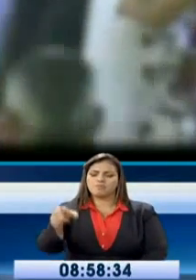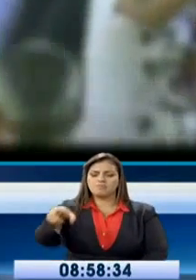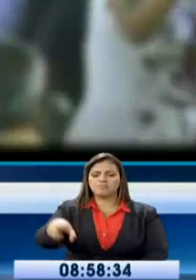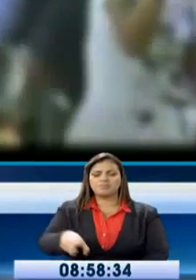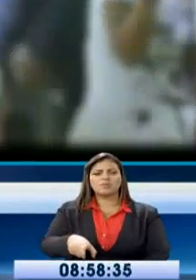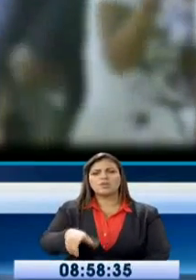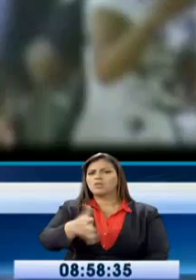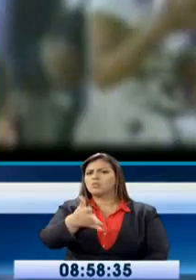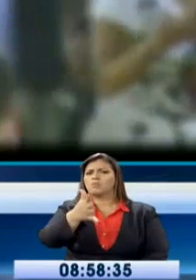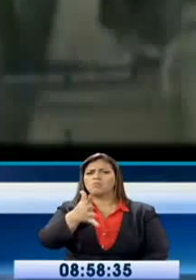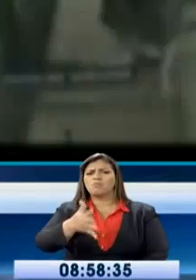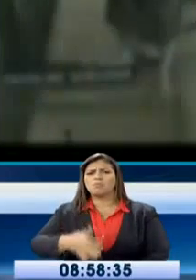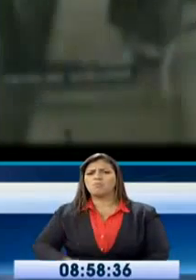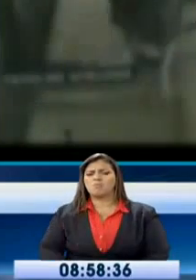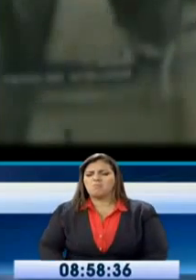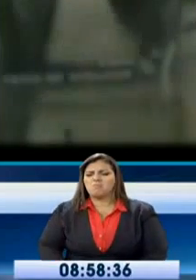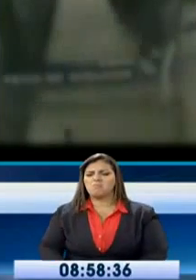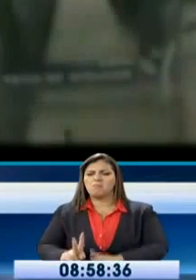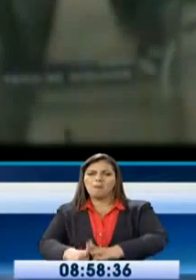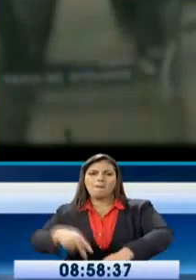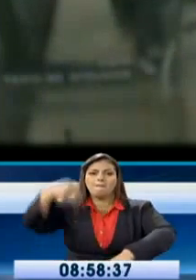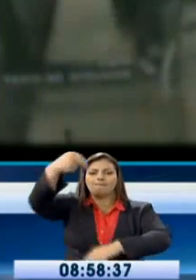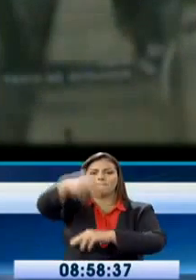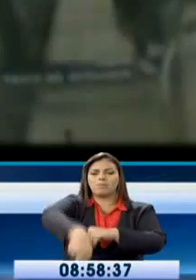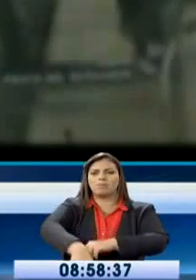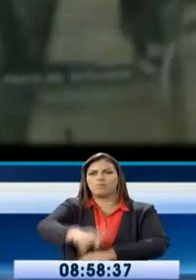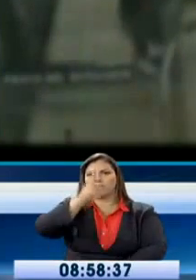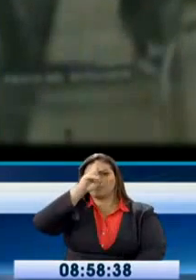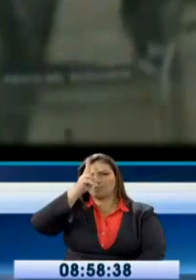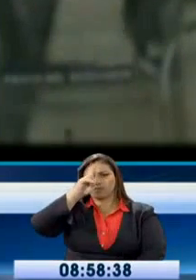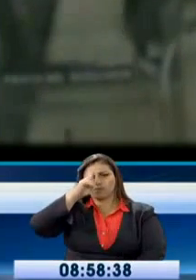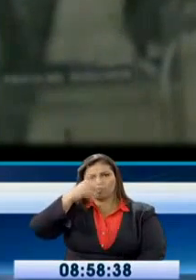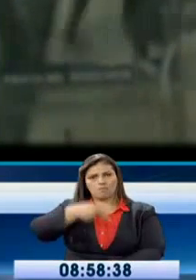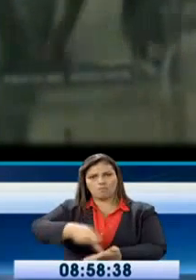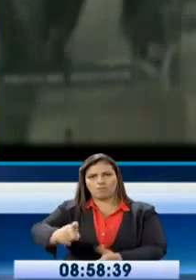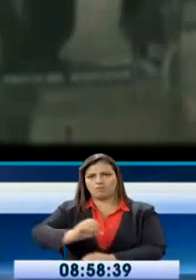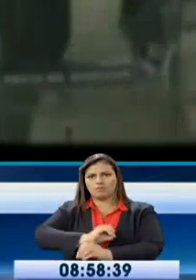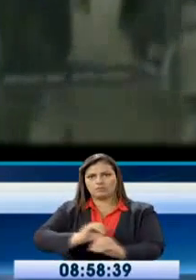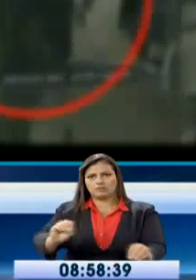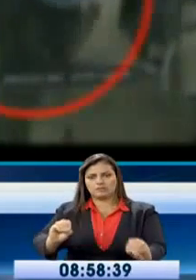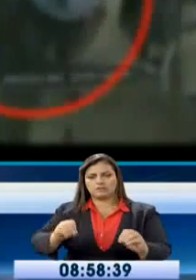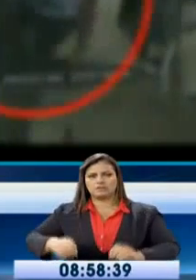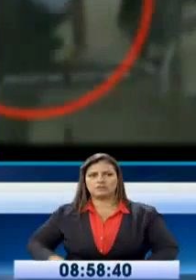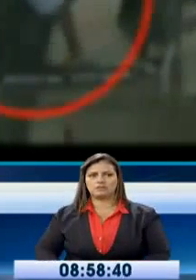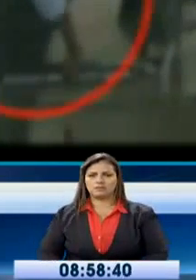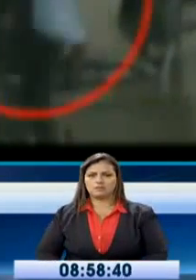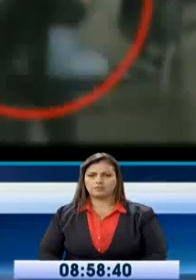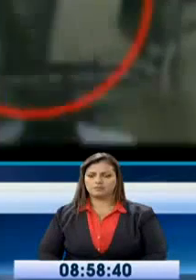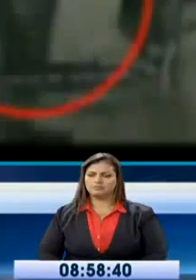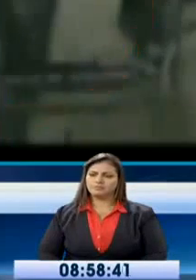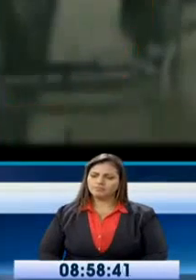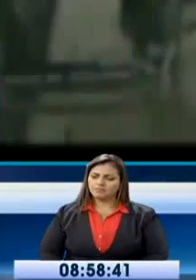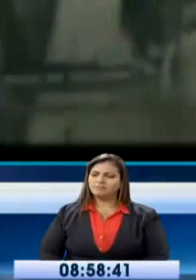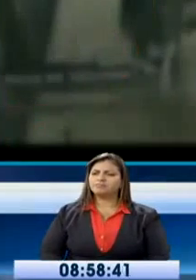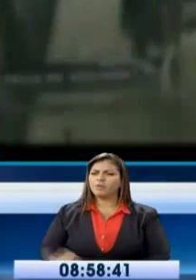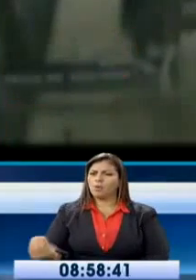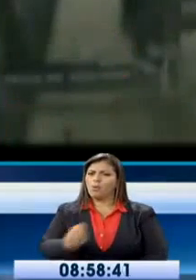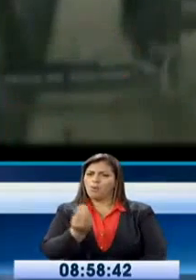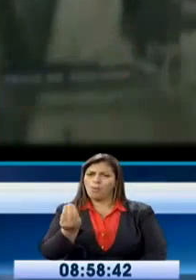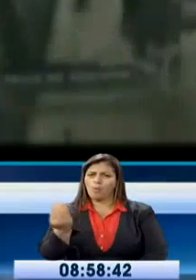saben estar que se jalan, se tiran hasta chicas. Ahora, cuando los jóvenes se comportan así... Es el reflejo de algo, ¿no? ¿Verdad? Es el